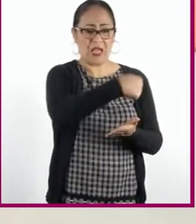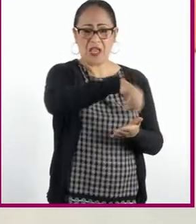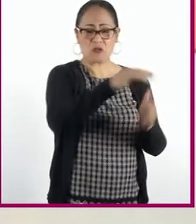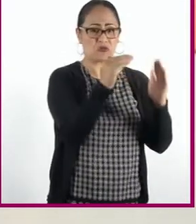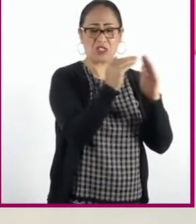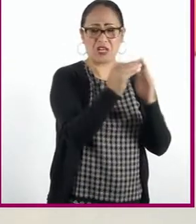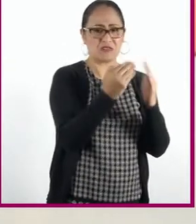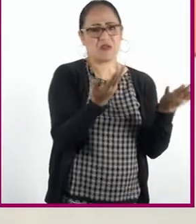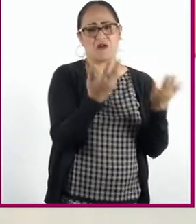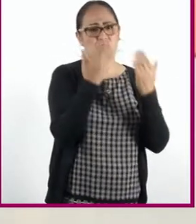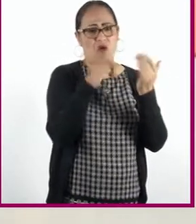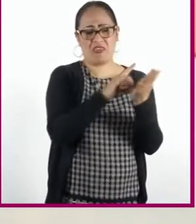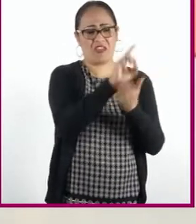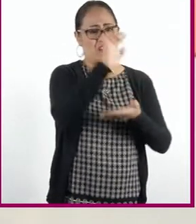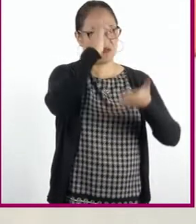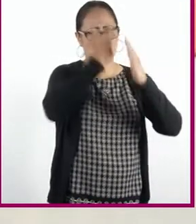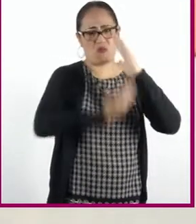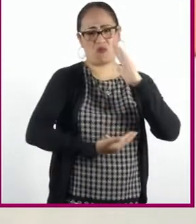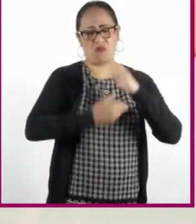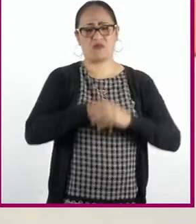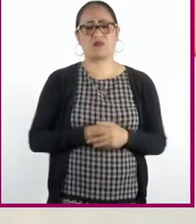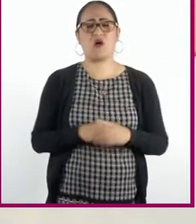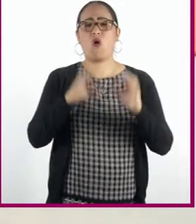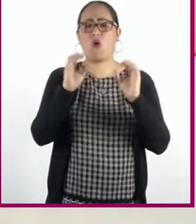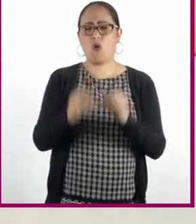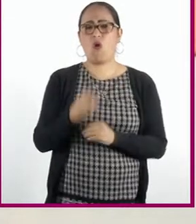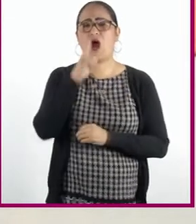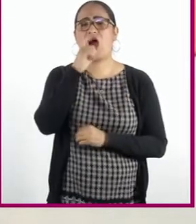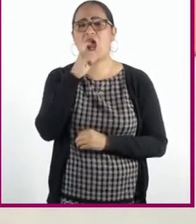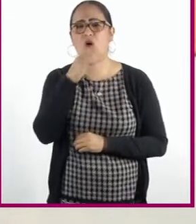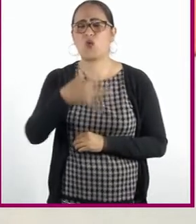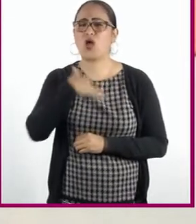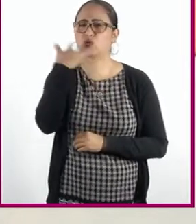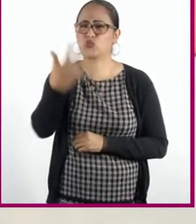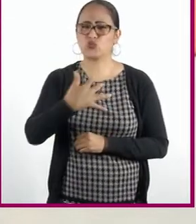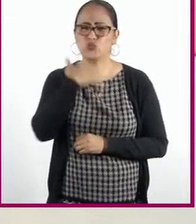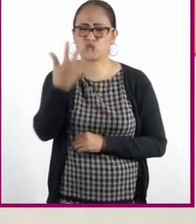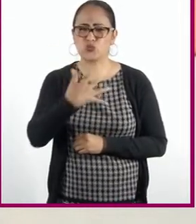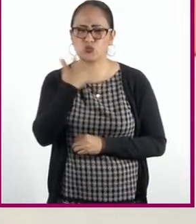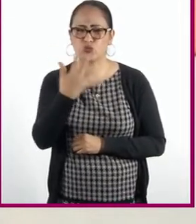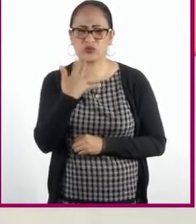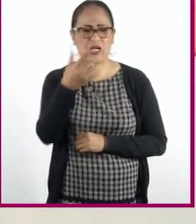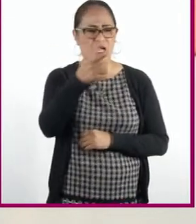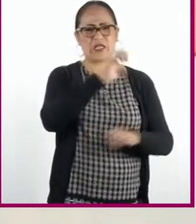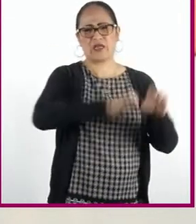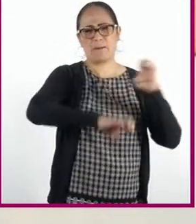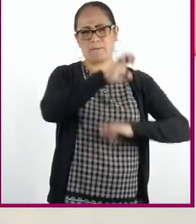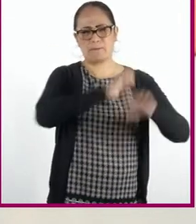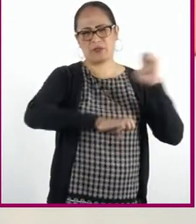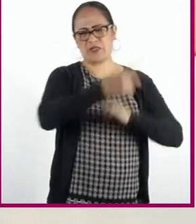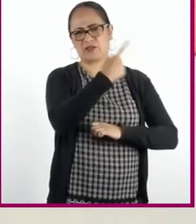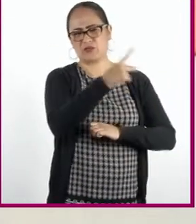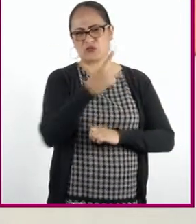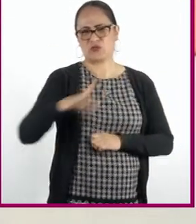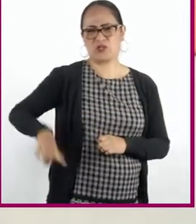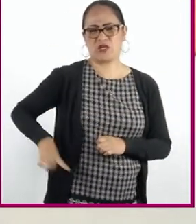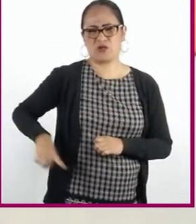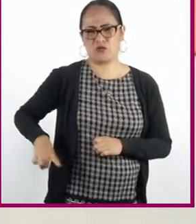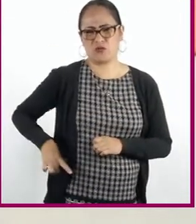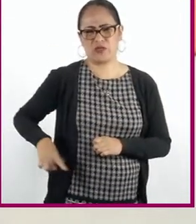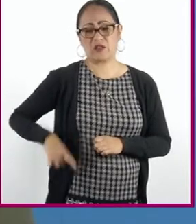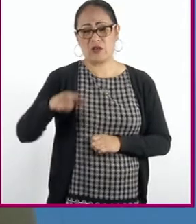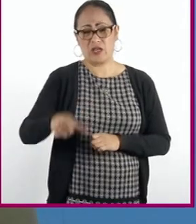adecuada, la contaminación del agua, por ejemplo, con desechos de instalaciones de propiedad del Estado, donde se atenta contra el